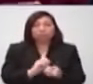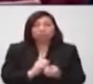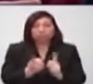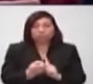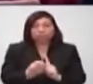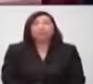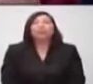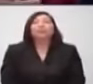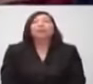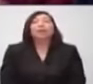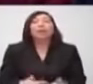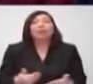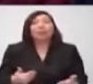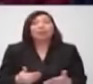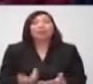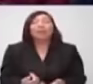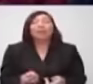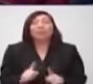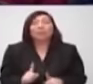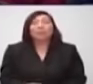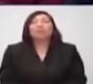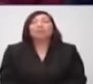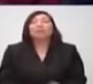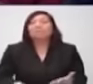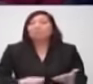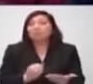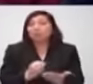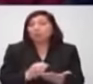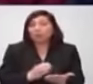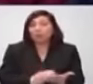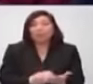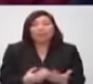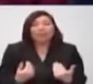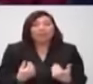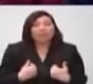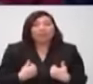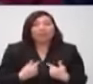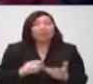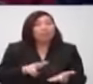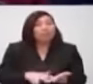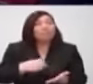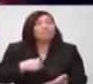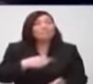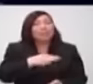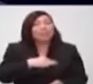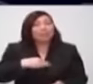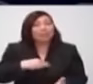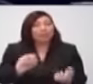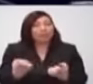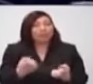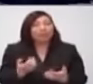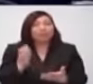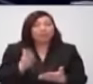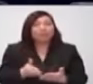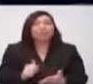claramente que antes de adjudicar y firmar contratos deberían pasar por la aprobación del Ministerio de Economía bajo sanción